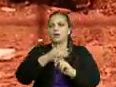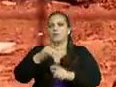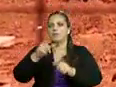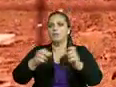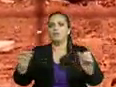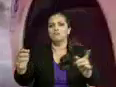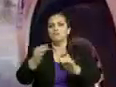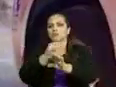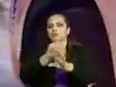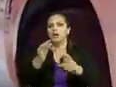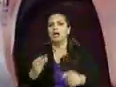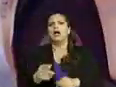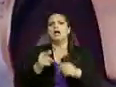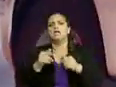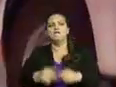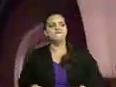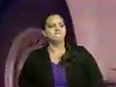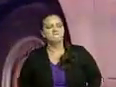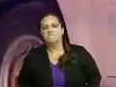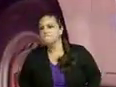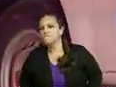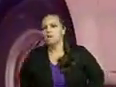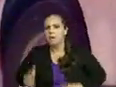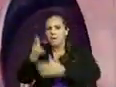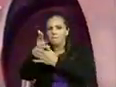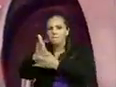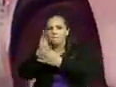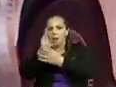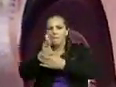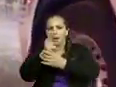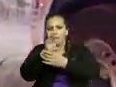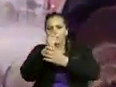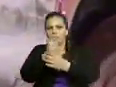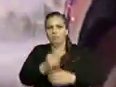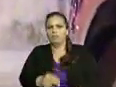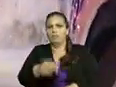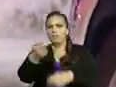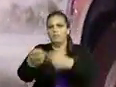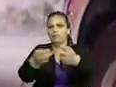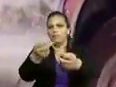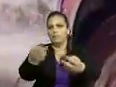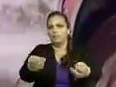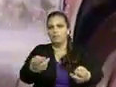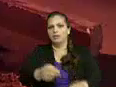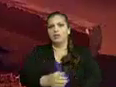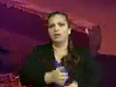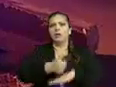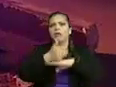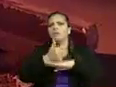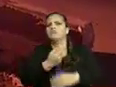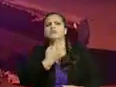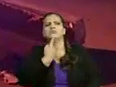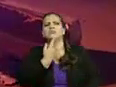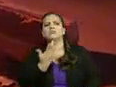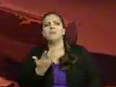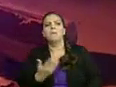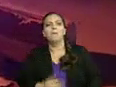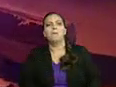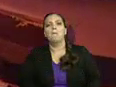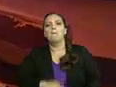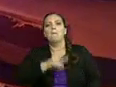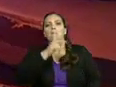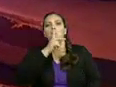fueron disparadas. Las autoridades no se han pronunciado sobre este hecho.